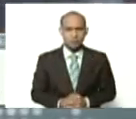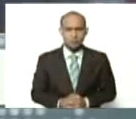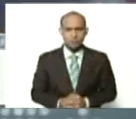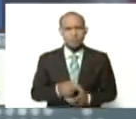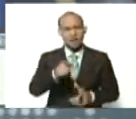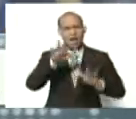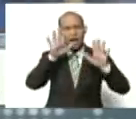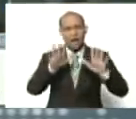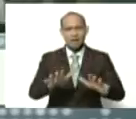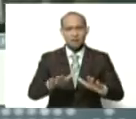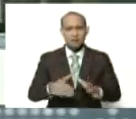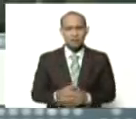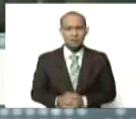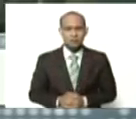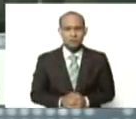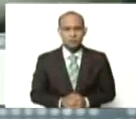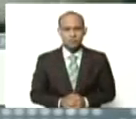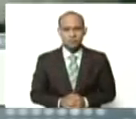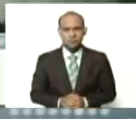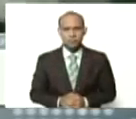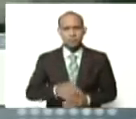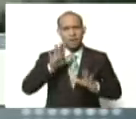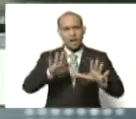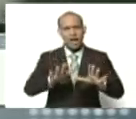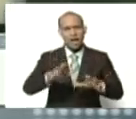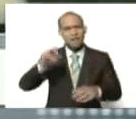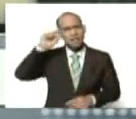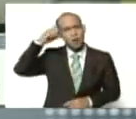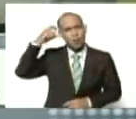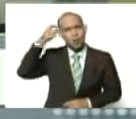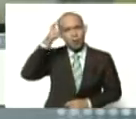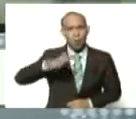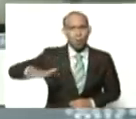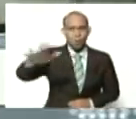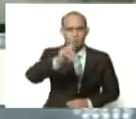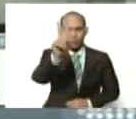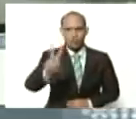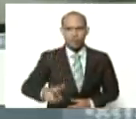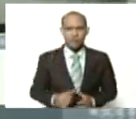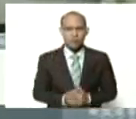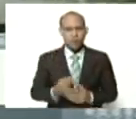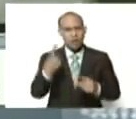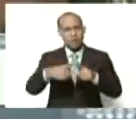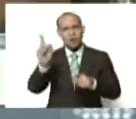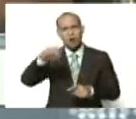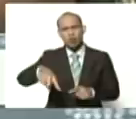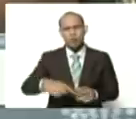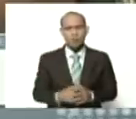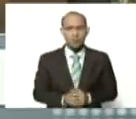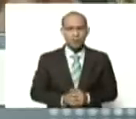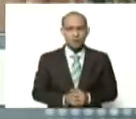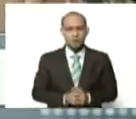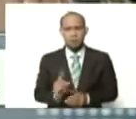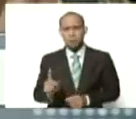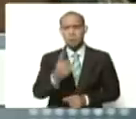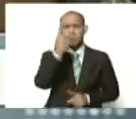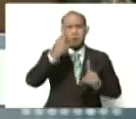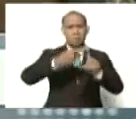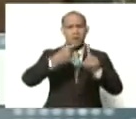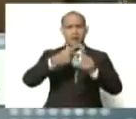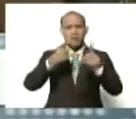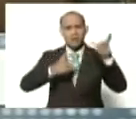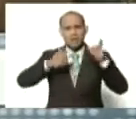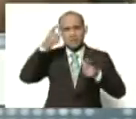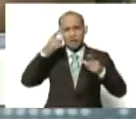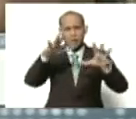Así fue, así lo recuerda el pueblo de Venezuela. Pero además Chávez, por primera vez, agarró